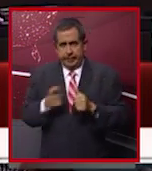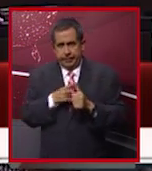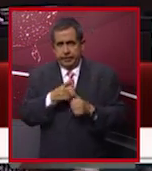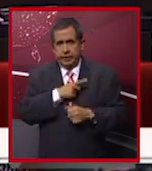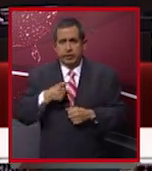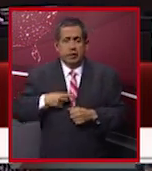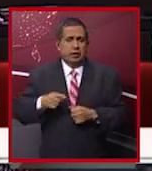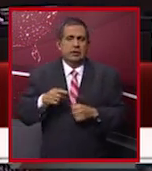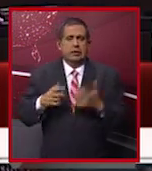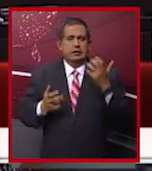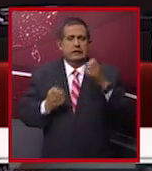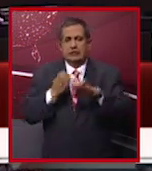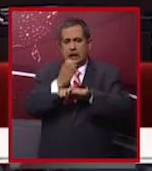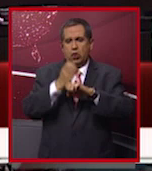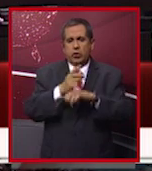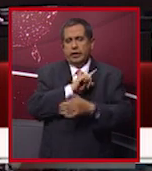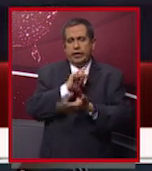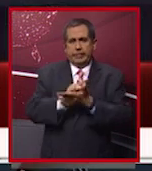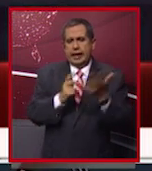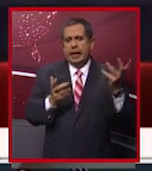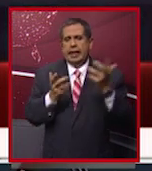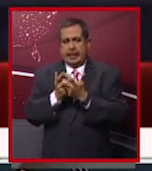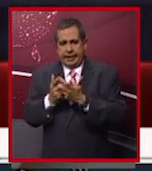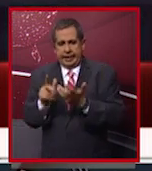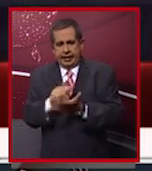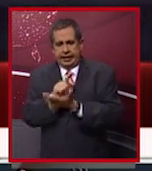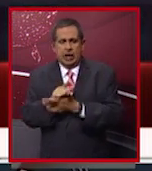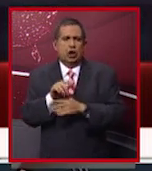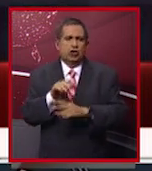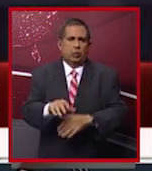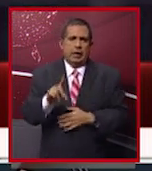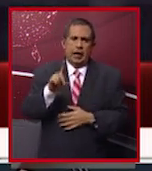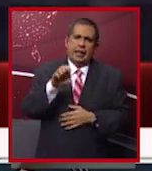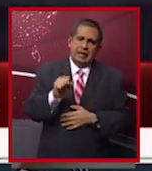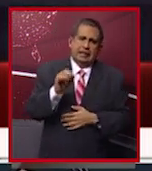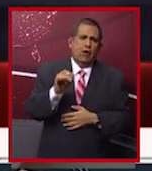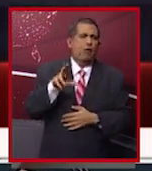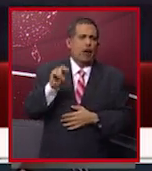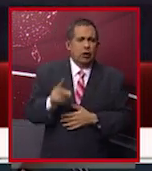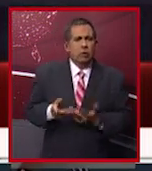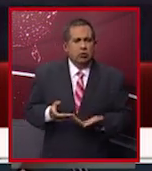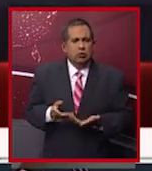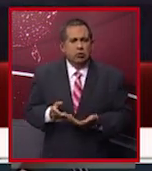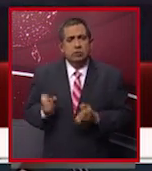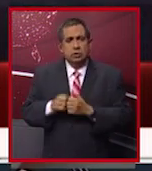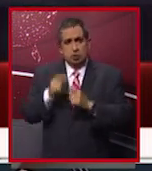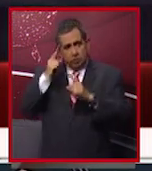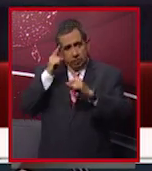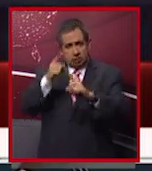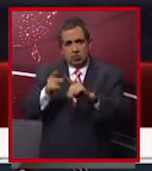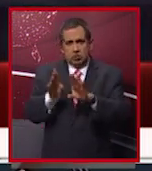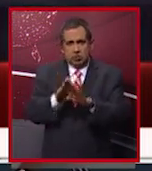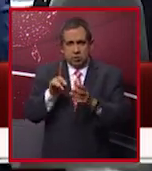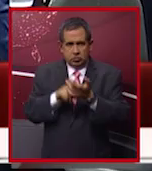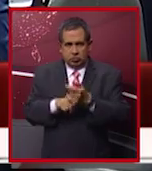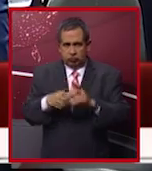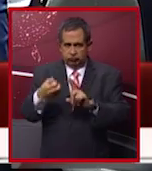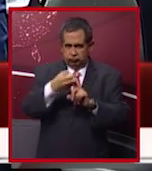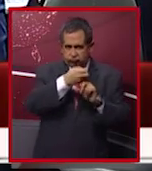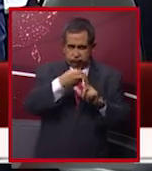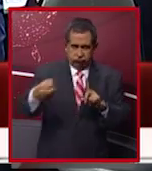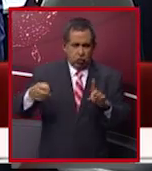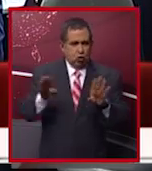estados a homologar sus constituciones en materia de desafuero e inmunidad de servidores públicos con el propósito de consolidar un